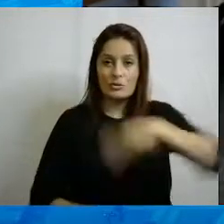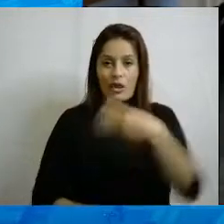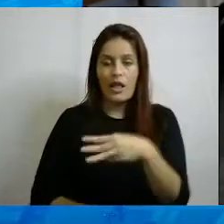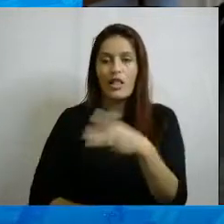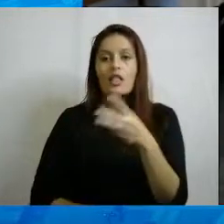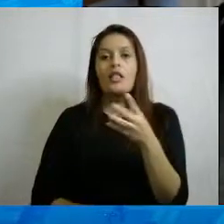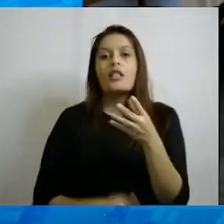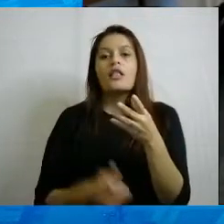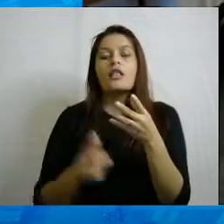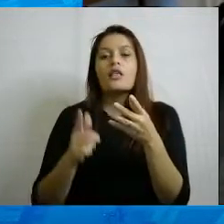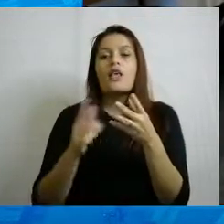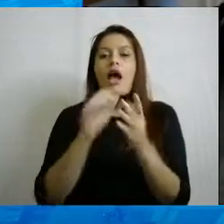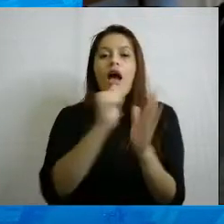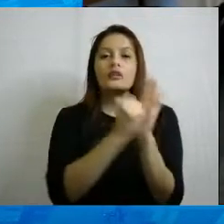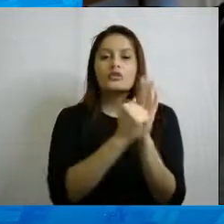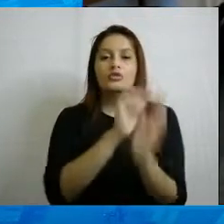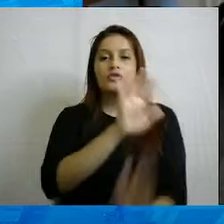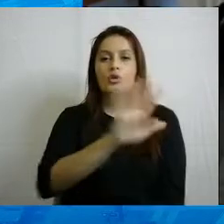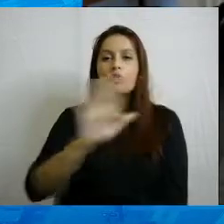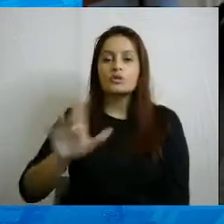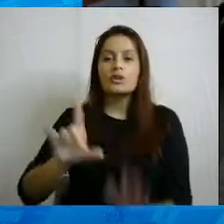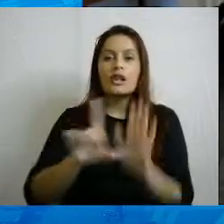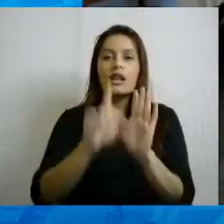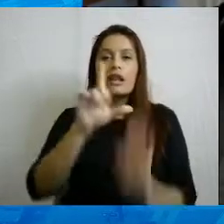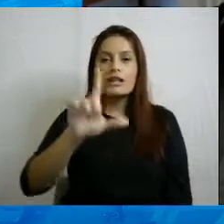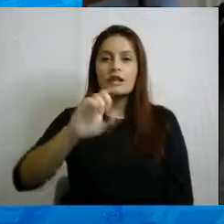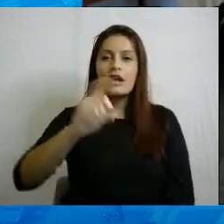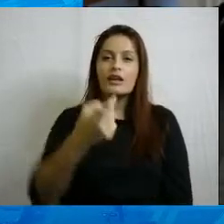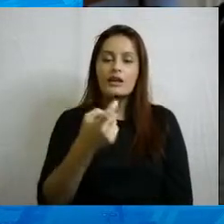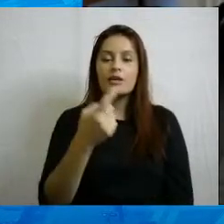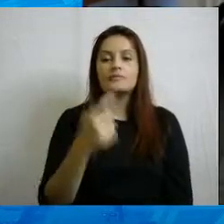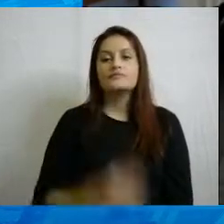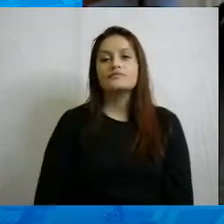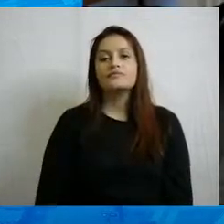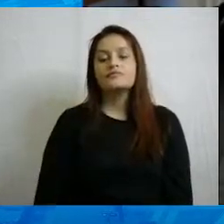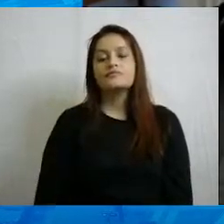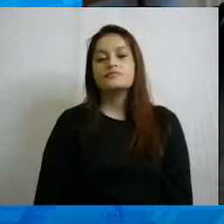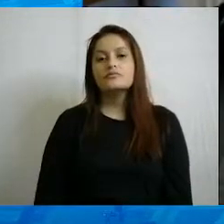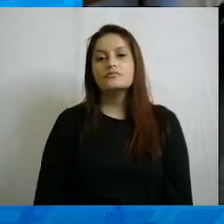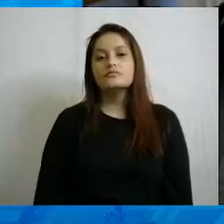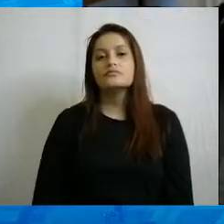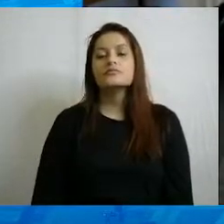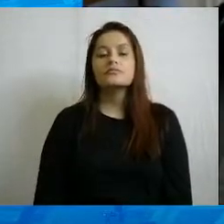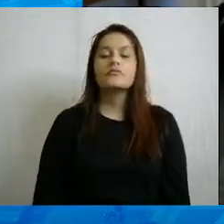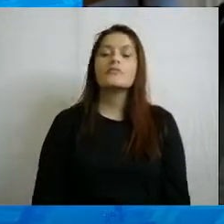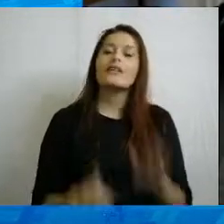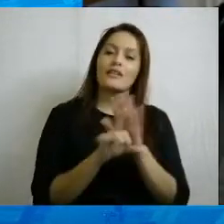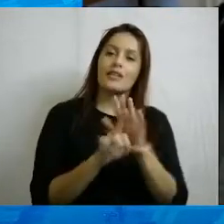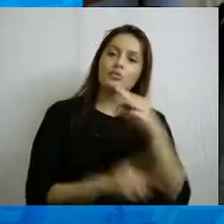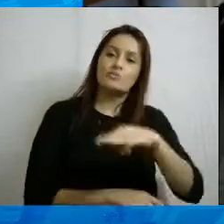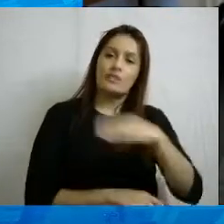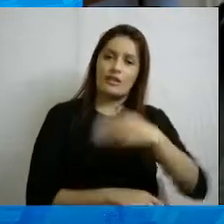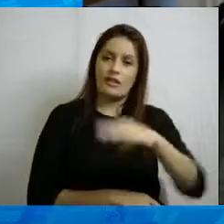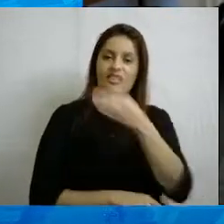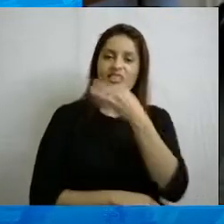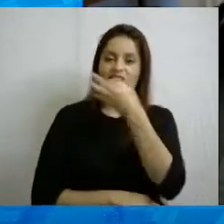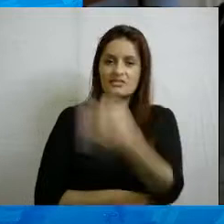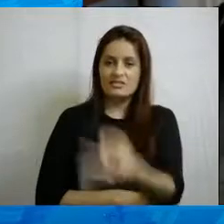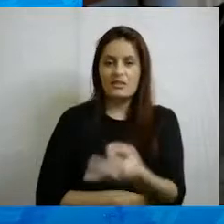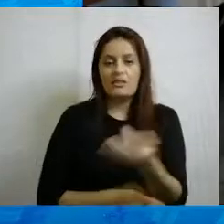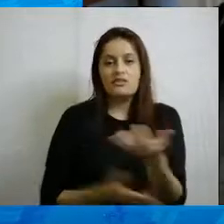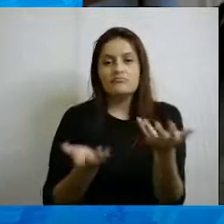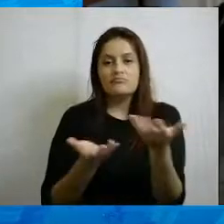artículo 65, letra G de la Ley 18.695, Orgánica Constitucional de Municipalidades, que establece